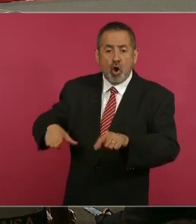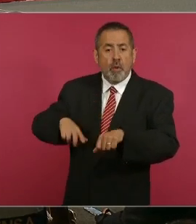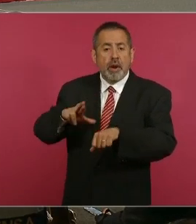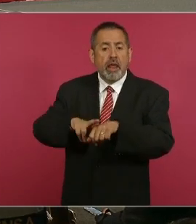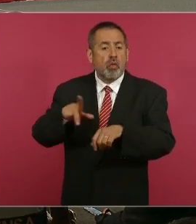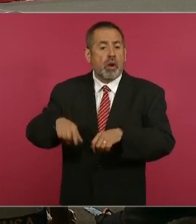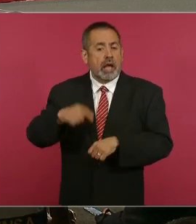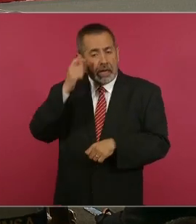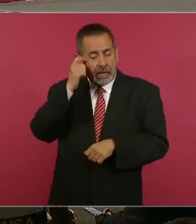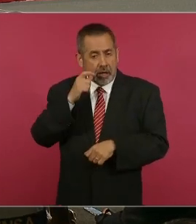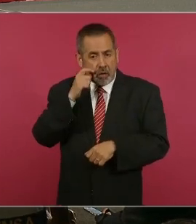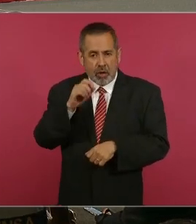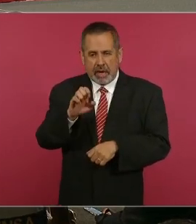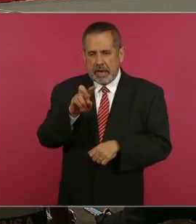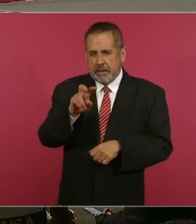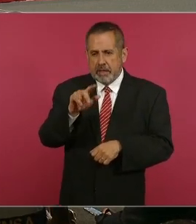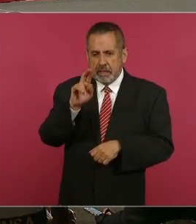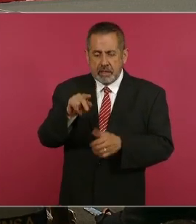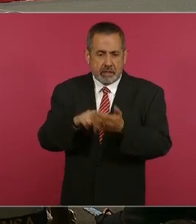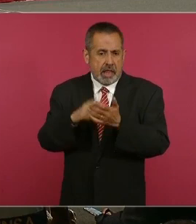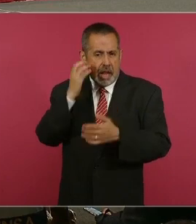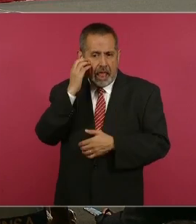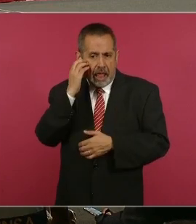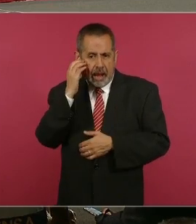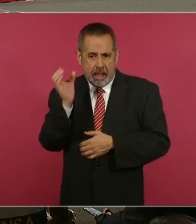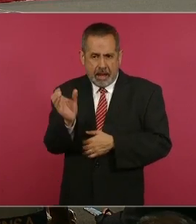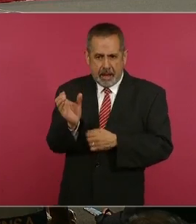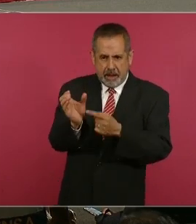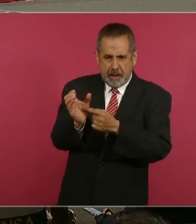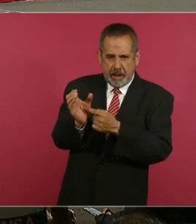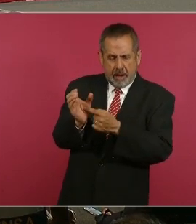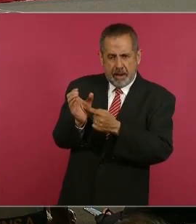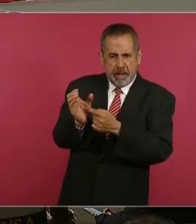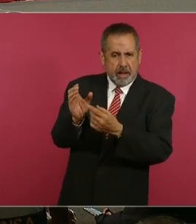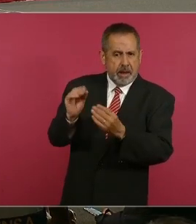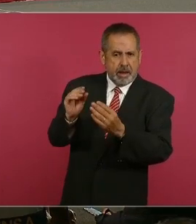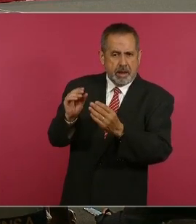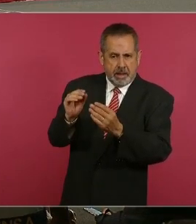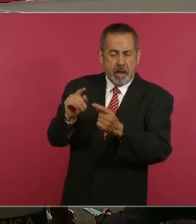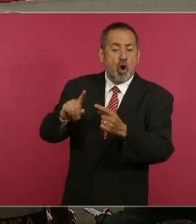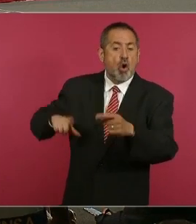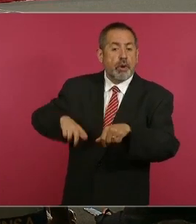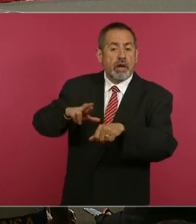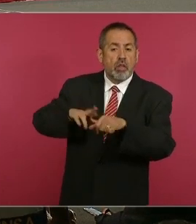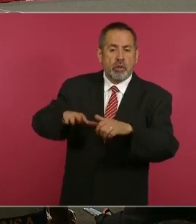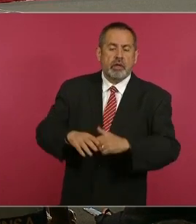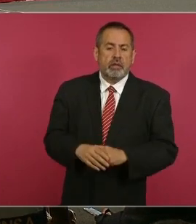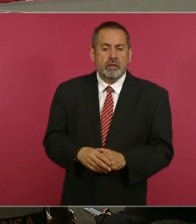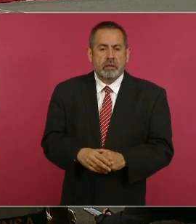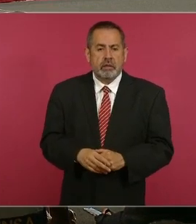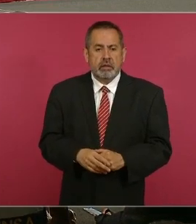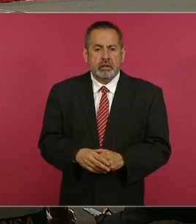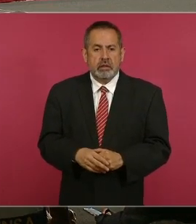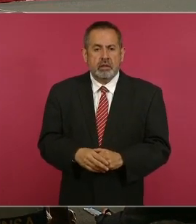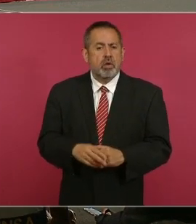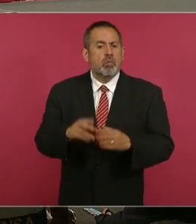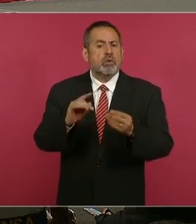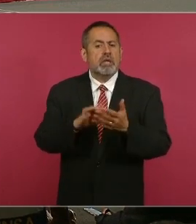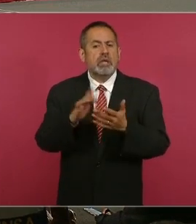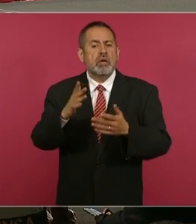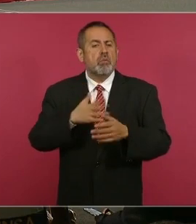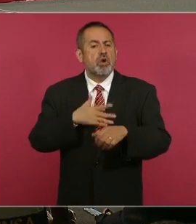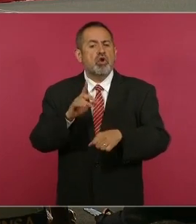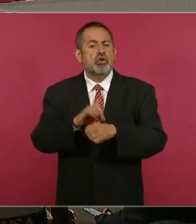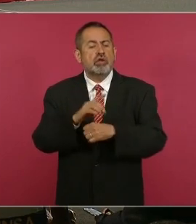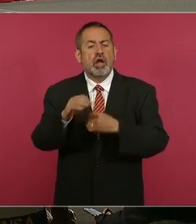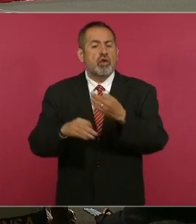Evelyn Salgado. Estás adelante, gobernadora, para escuchar tu reporte. Muchas gracias, secretaria. Muy buenos